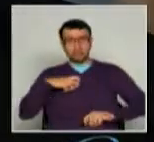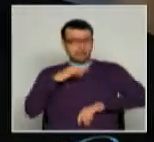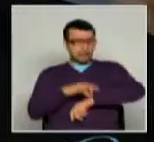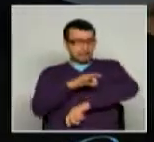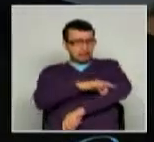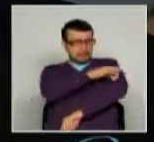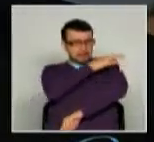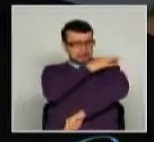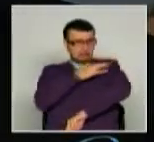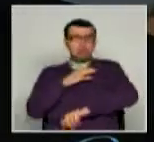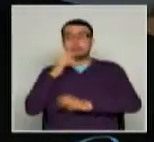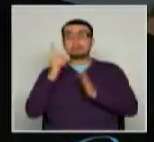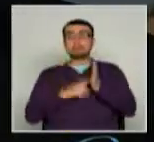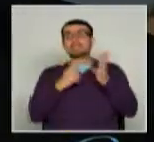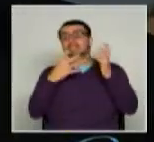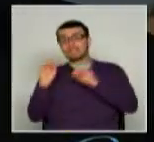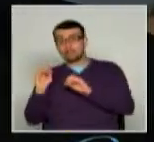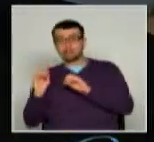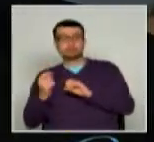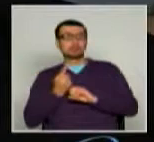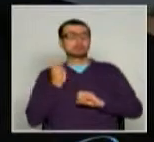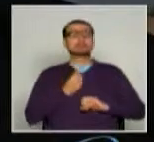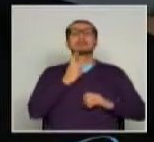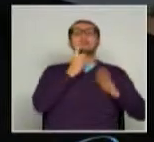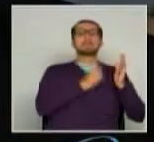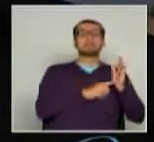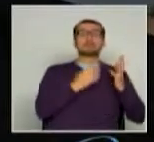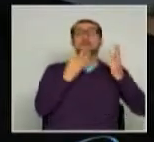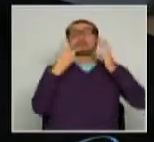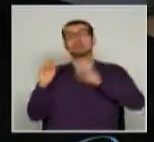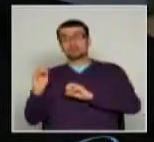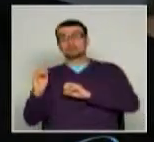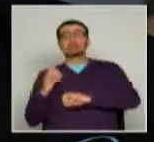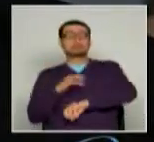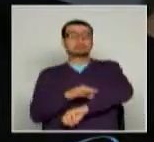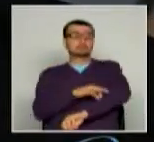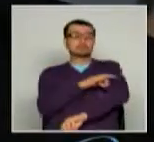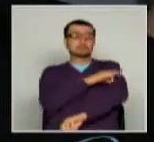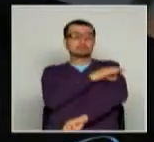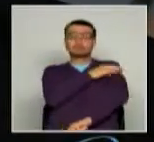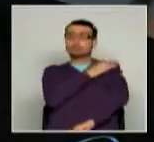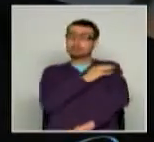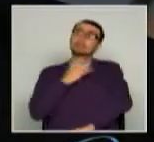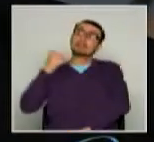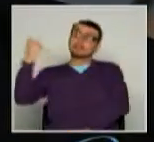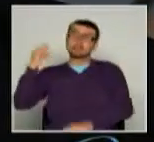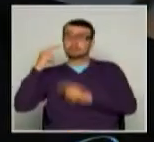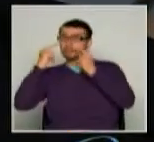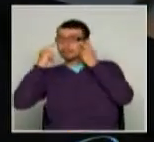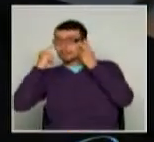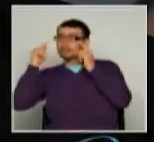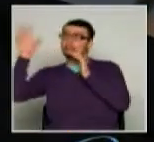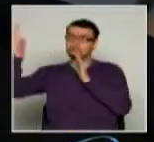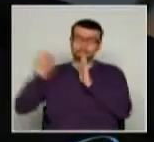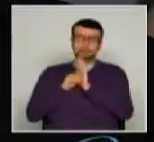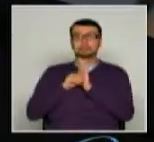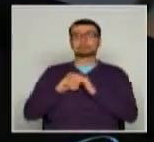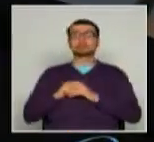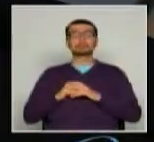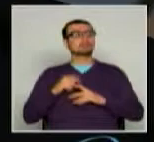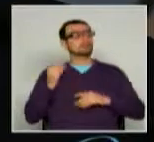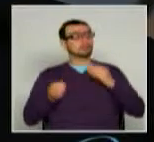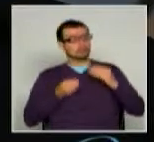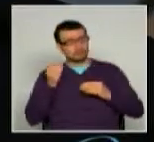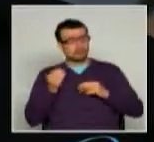interferencia con la terapia neural, 1400 corresponden a la acupuntura china. Entonces, ¿qué vamos a hacer acá?